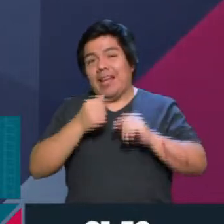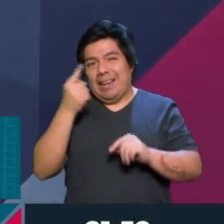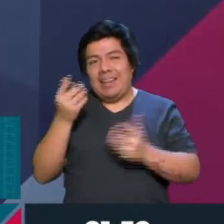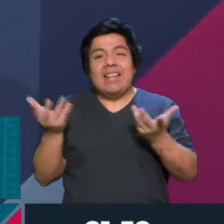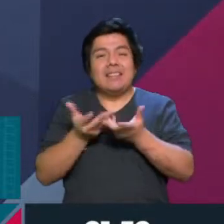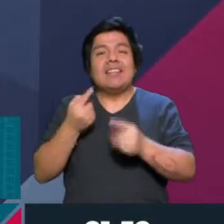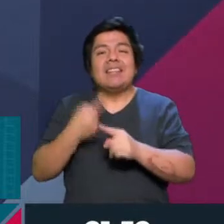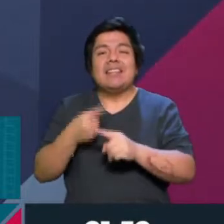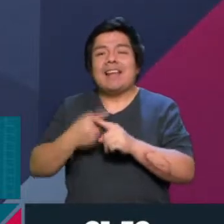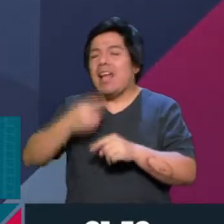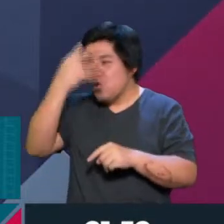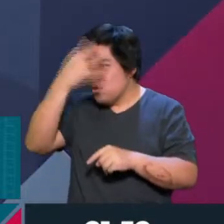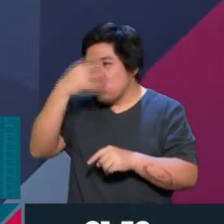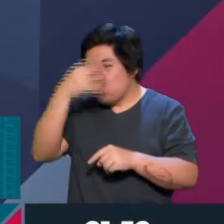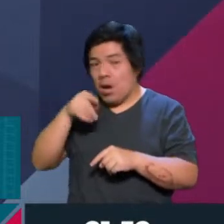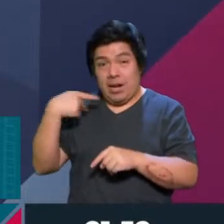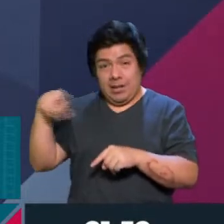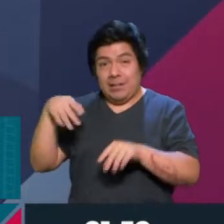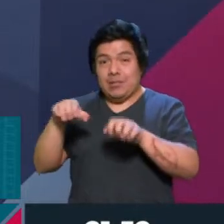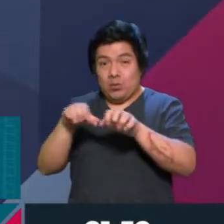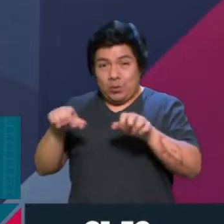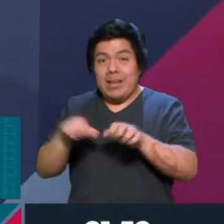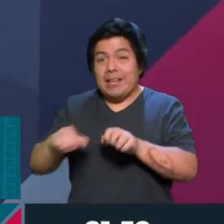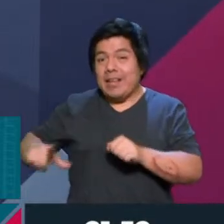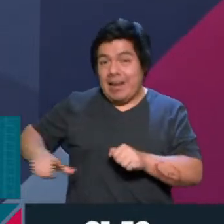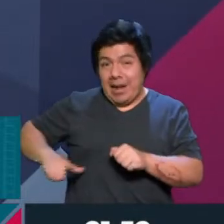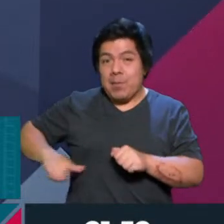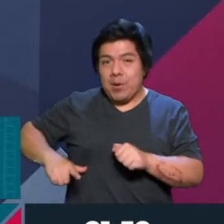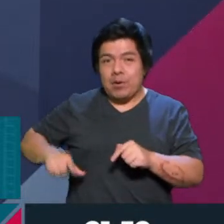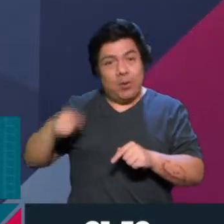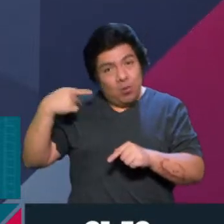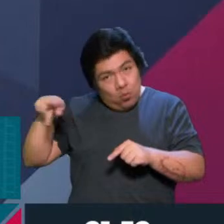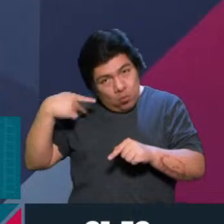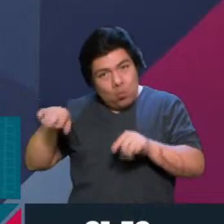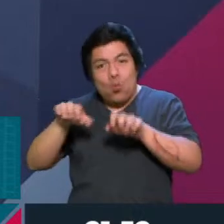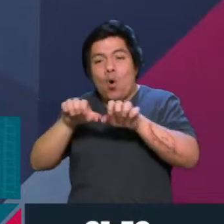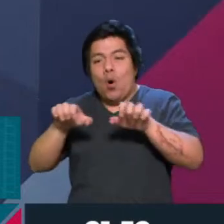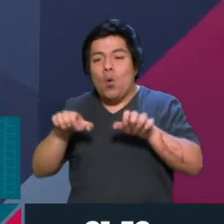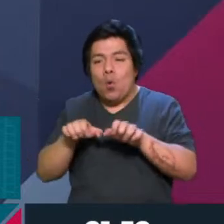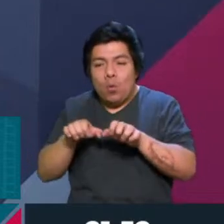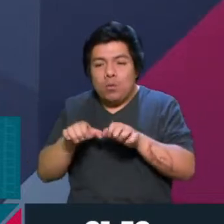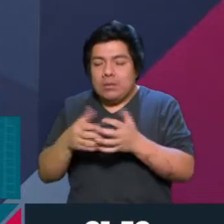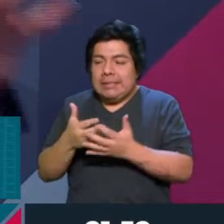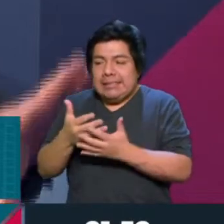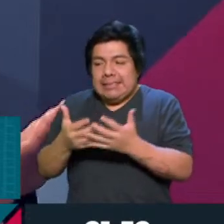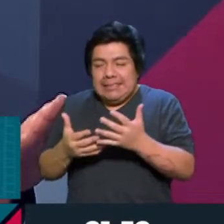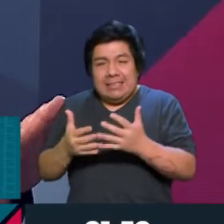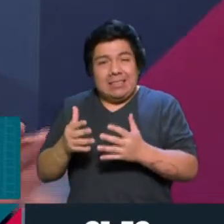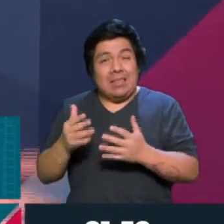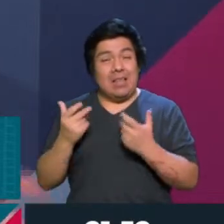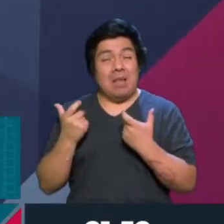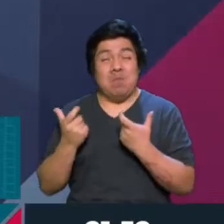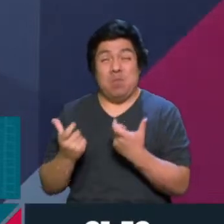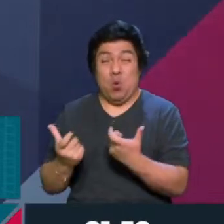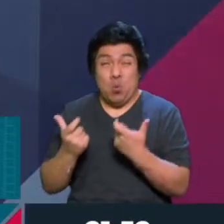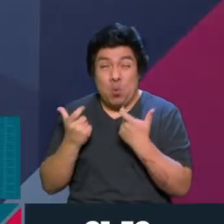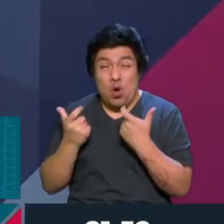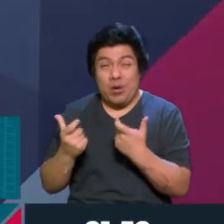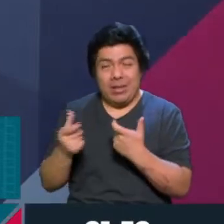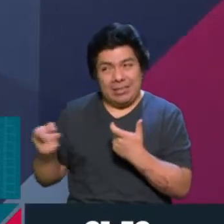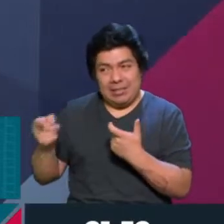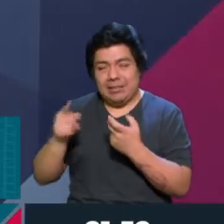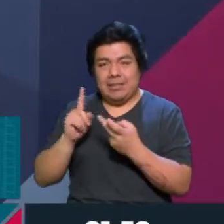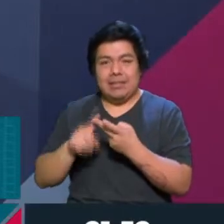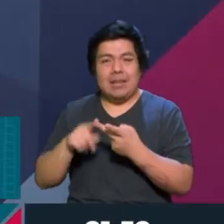Donald Trump y su gabinete, ¿no? Un gabinete además conformado por un lado por ultrarricos y por otro lado